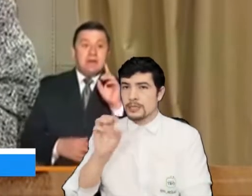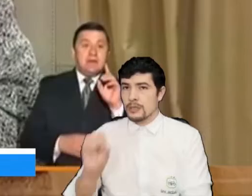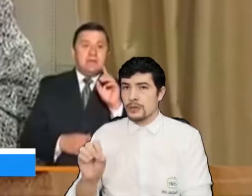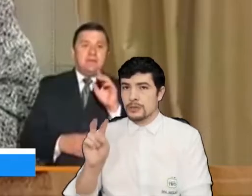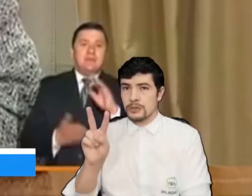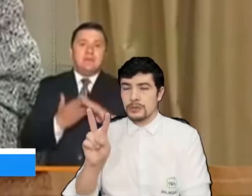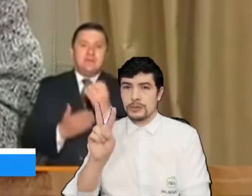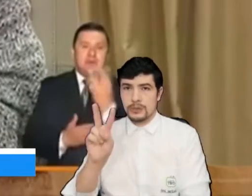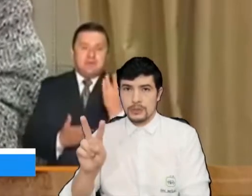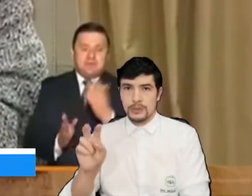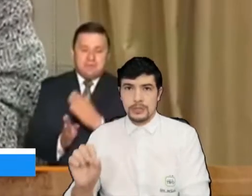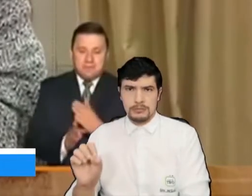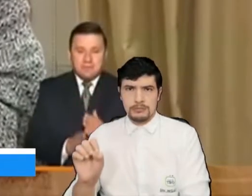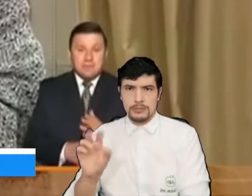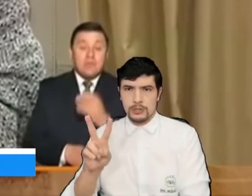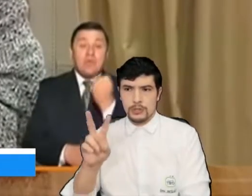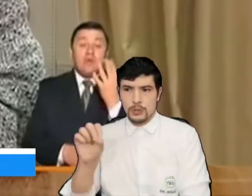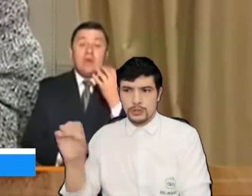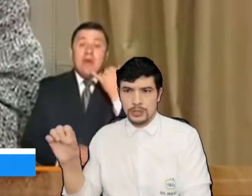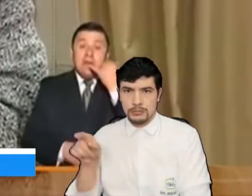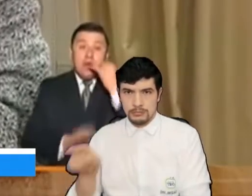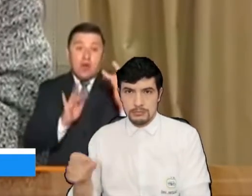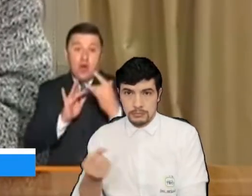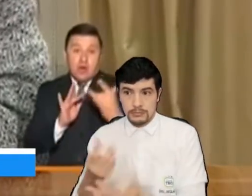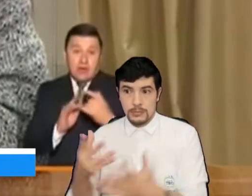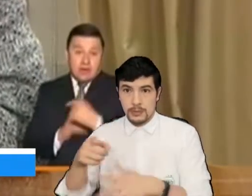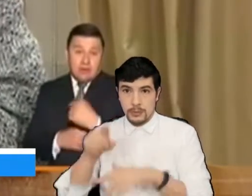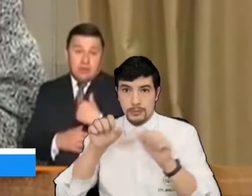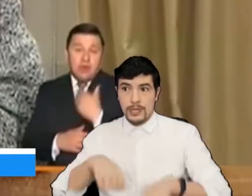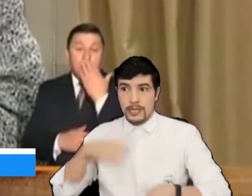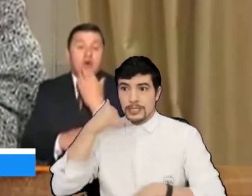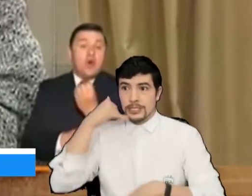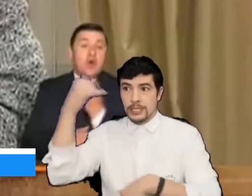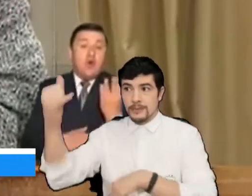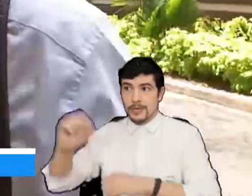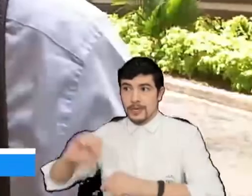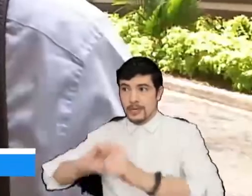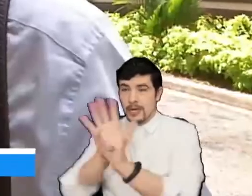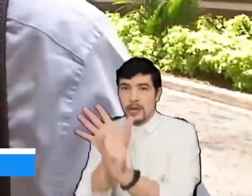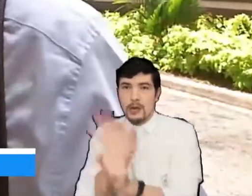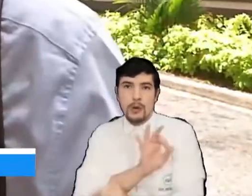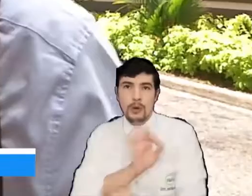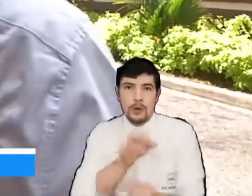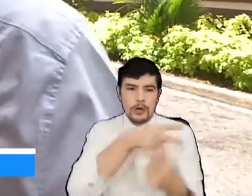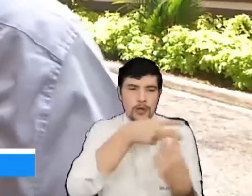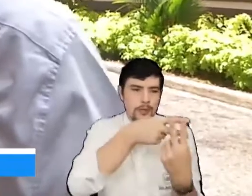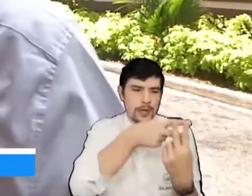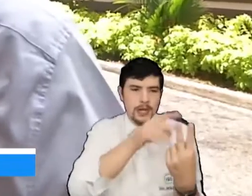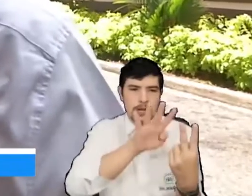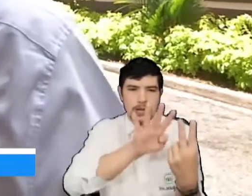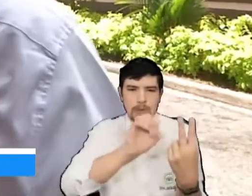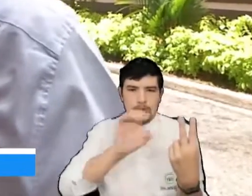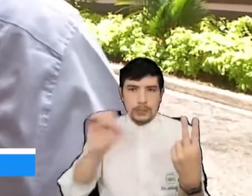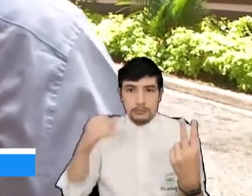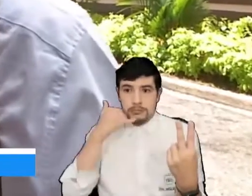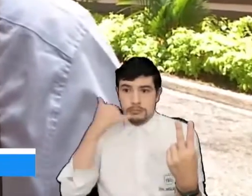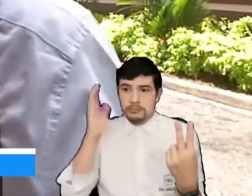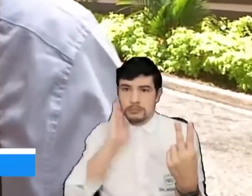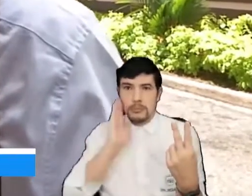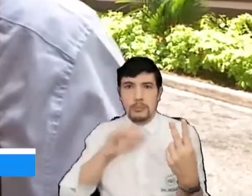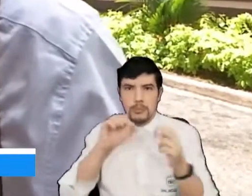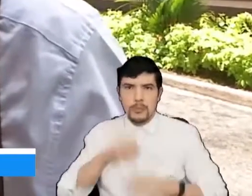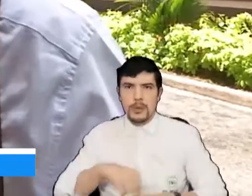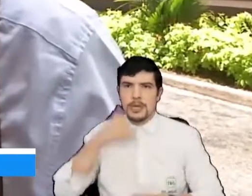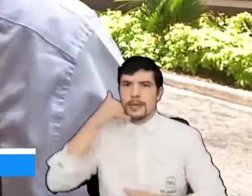018-00-3200, el número de teléfono donde se pueden contactar, o numeral 400. Pues esa es la dinámica que esperamos que el gobierno implemente